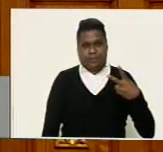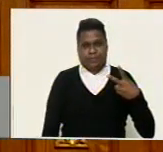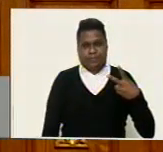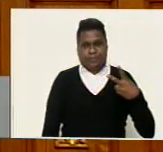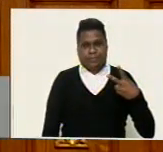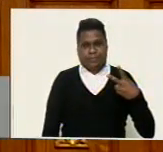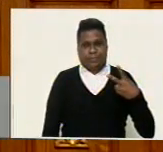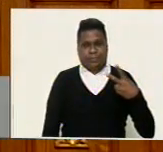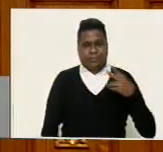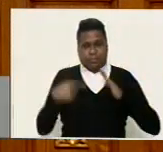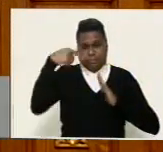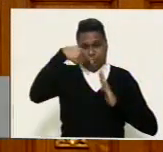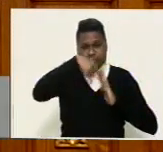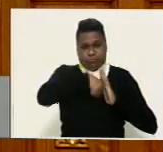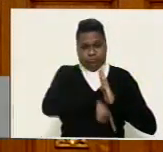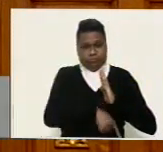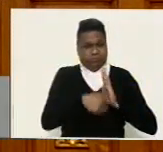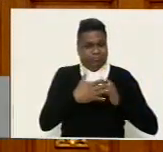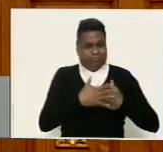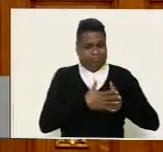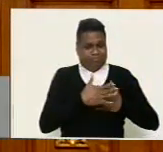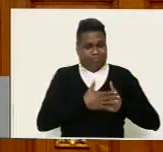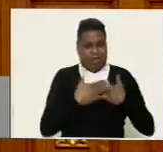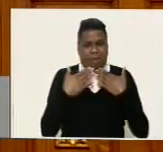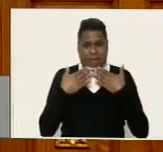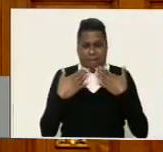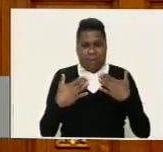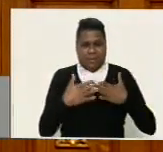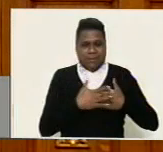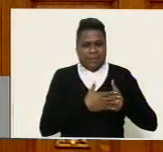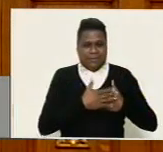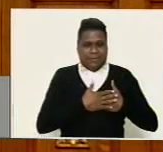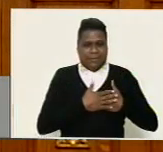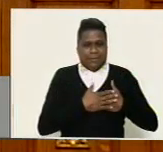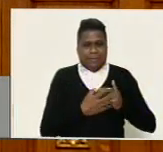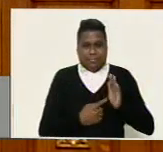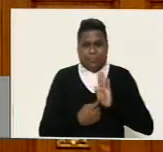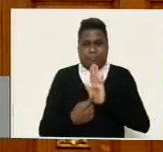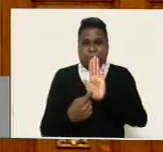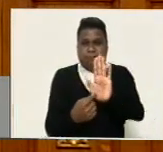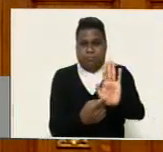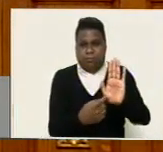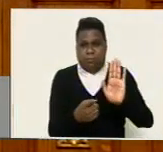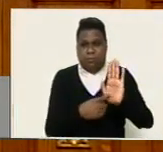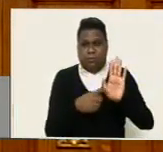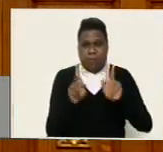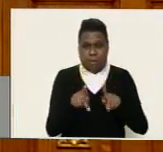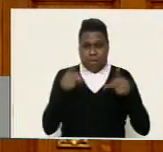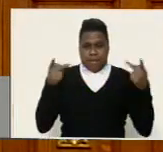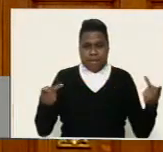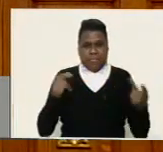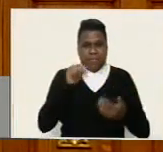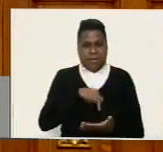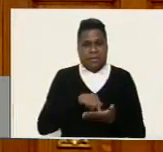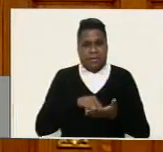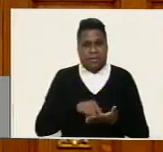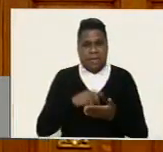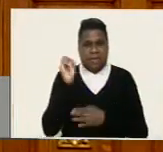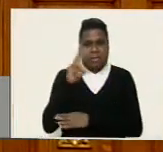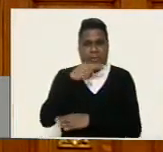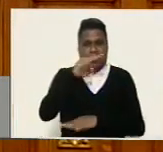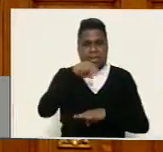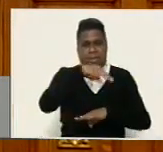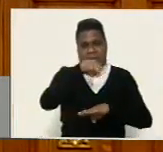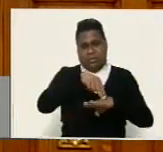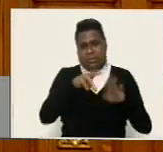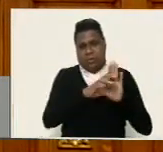un profundo agradecimiento porque hoy me corresponde presentar ante la plenipotenciaria Asamblea Nacional un proyecto